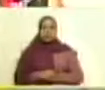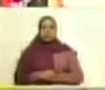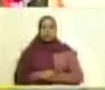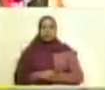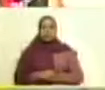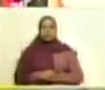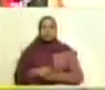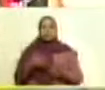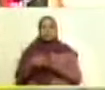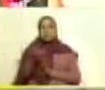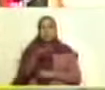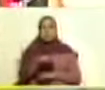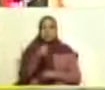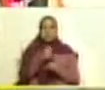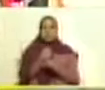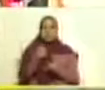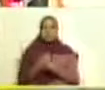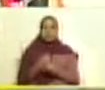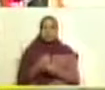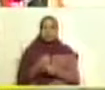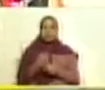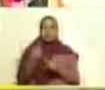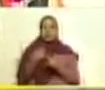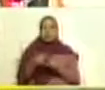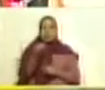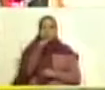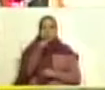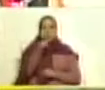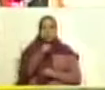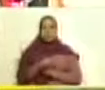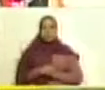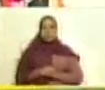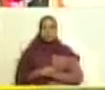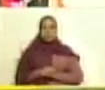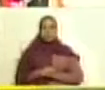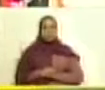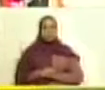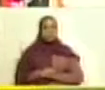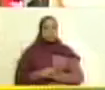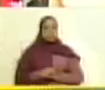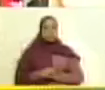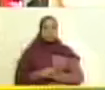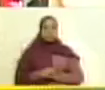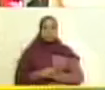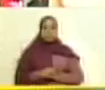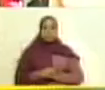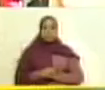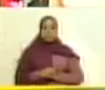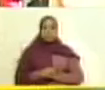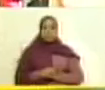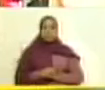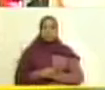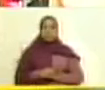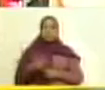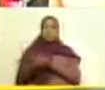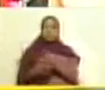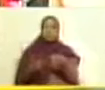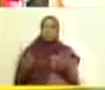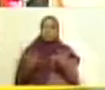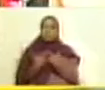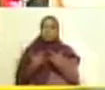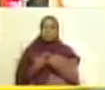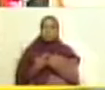inclemente contra la indolencia criminal, la burocracia criminal,